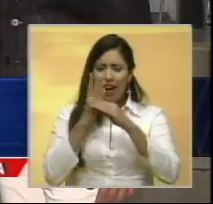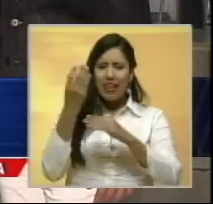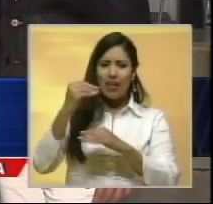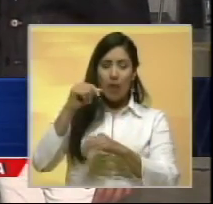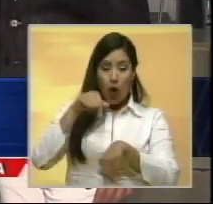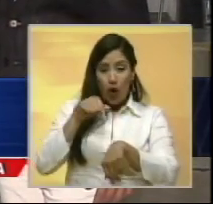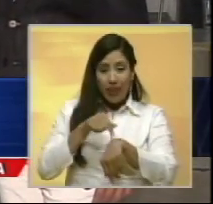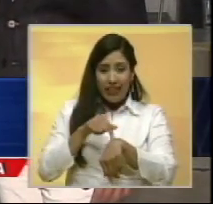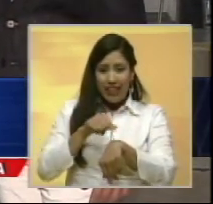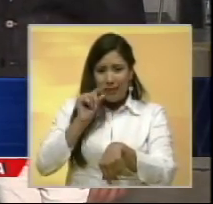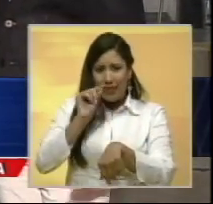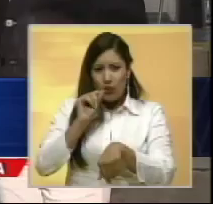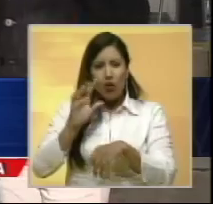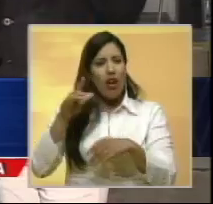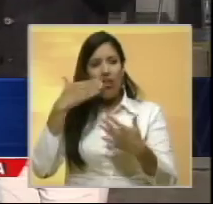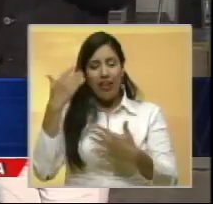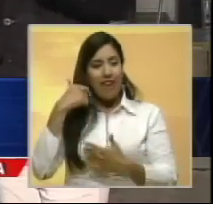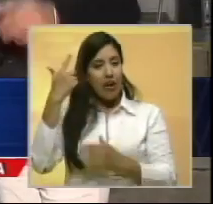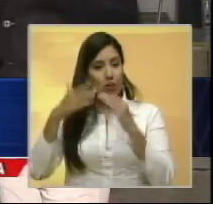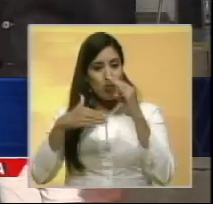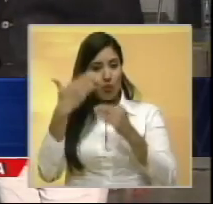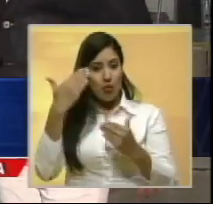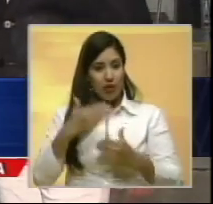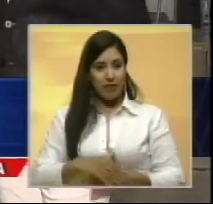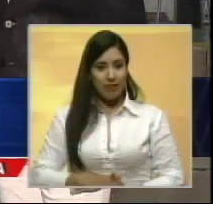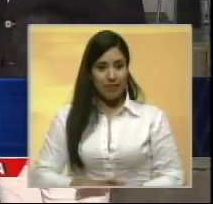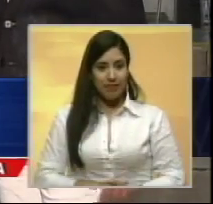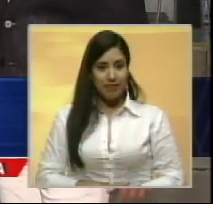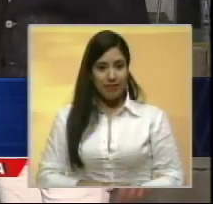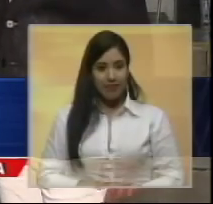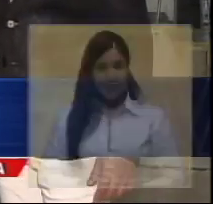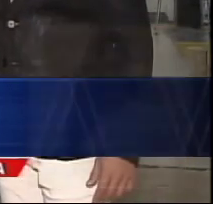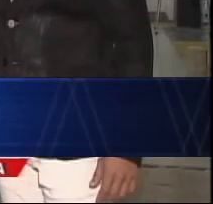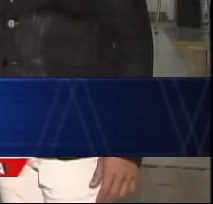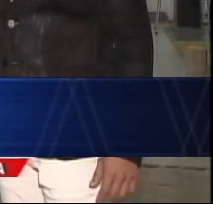porque ahorita estaremos aquí en Estrenos y Estrellas.